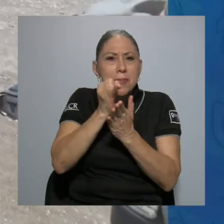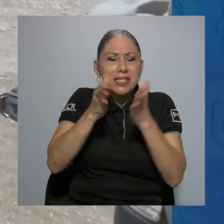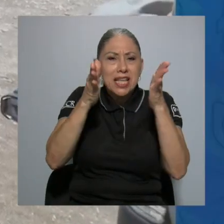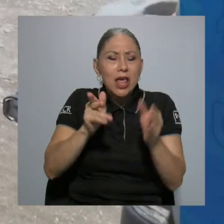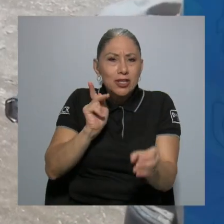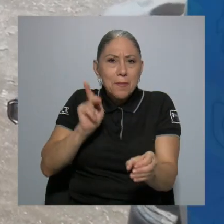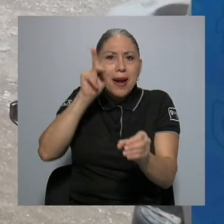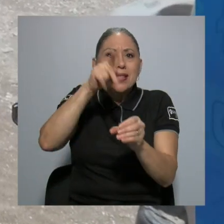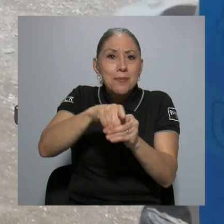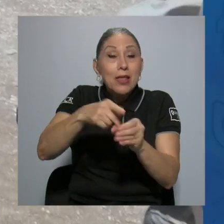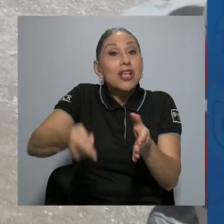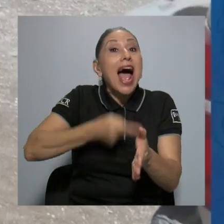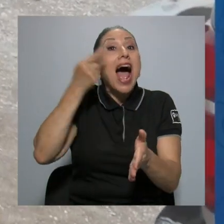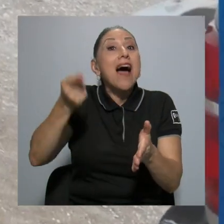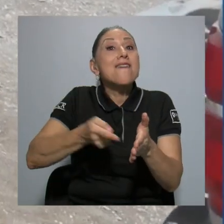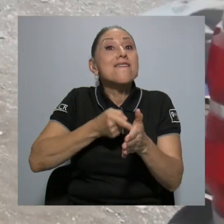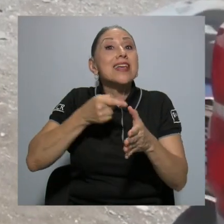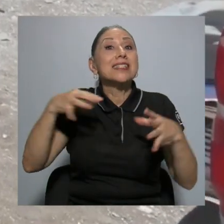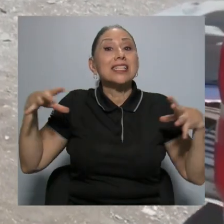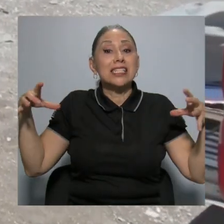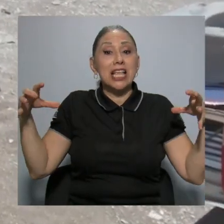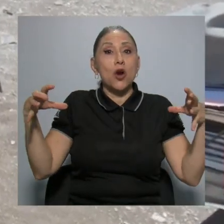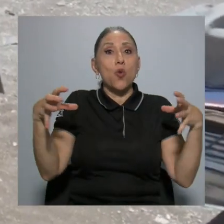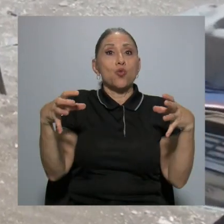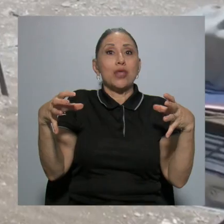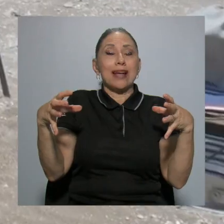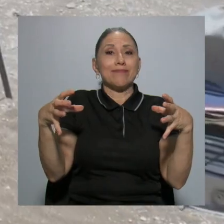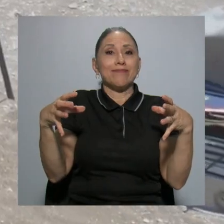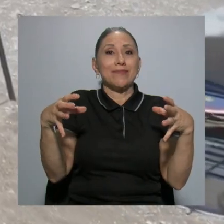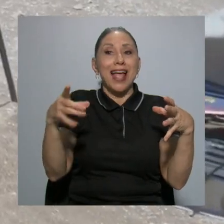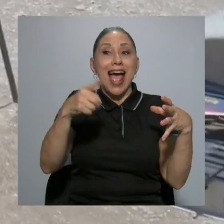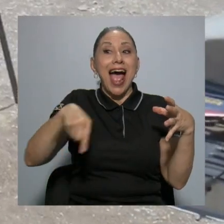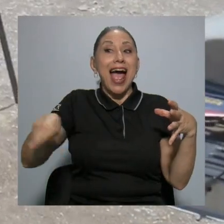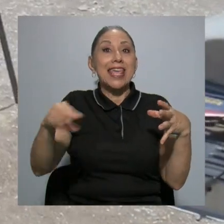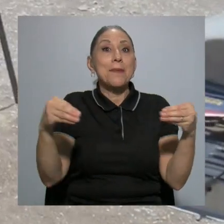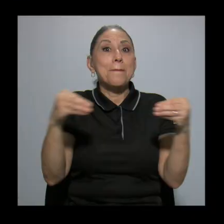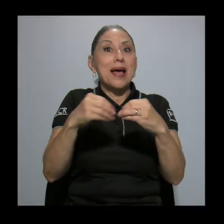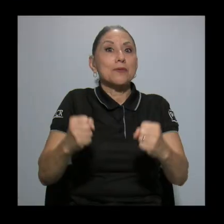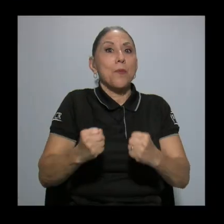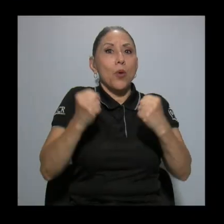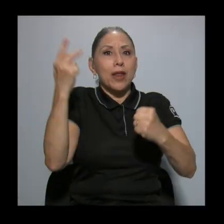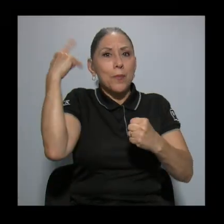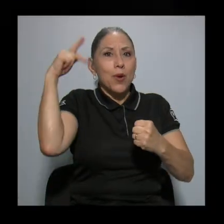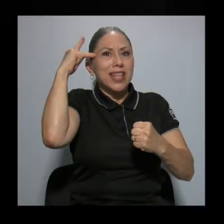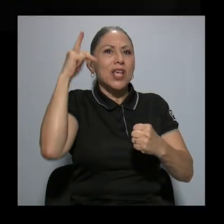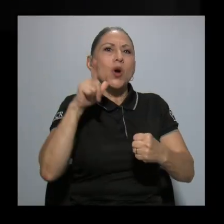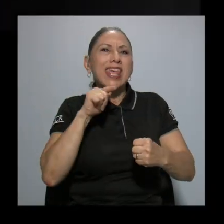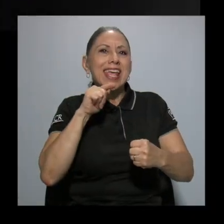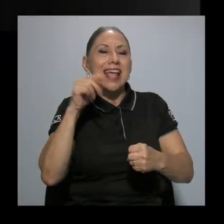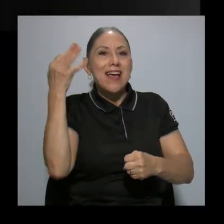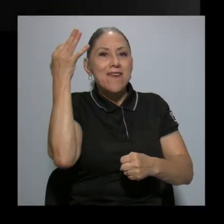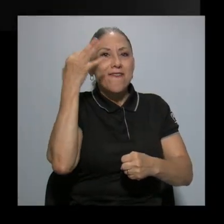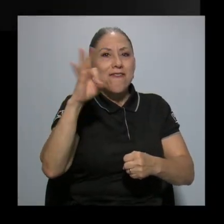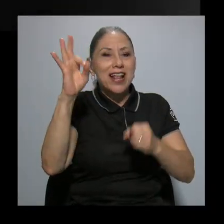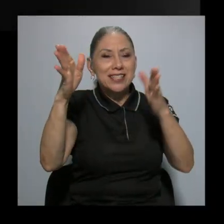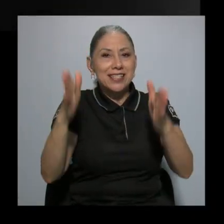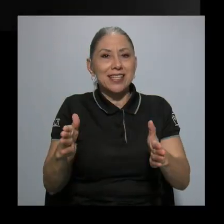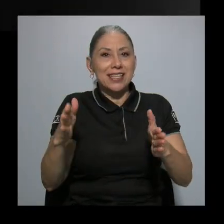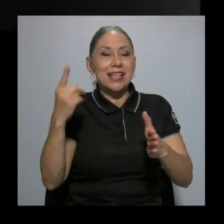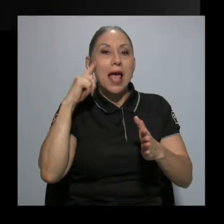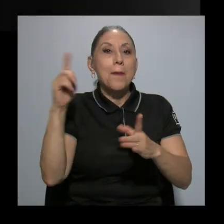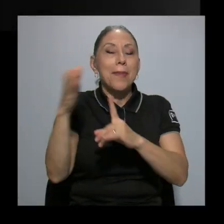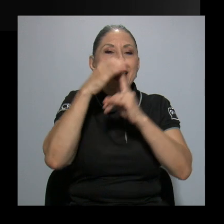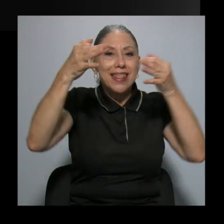a veces se juntan y son los franceses los que tienen más poder político para decidir cosas